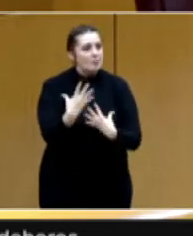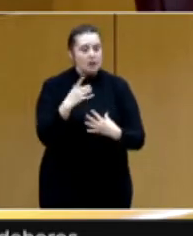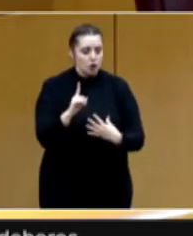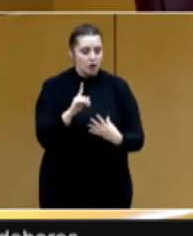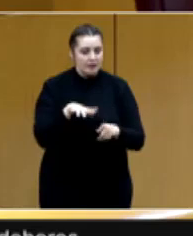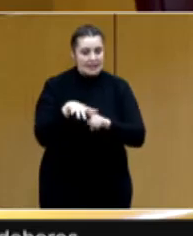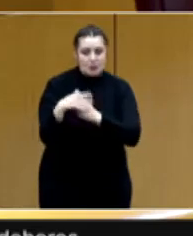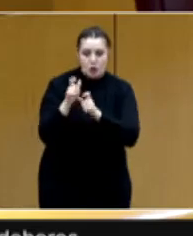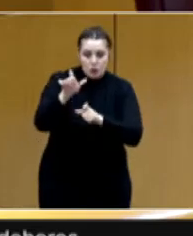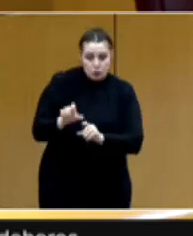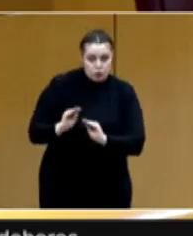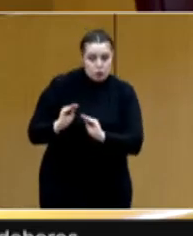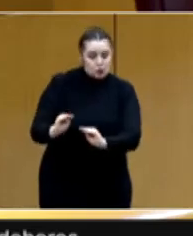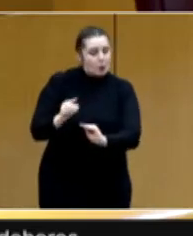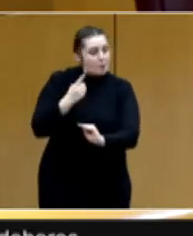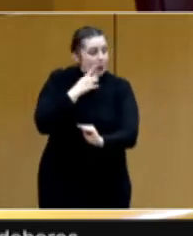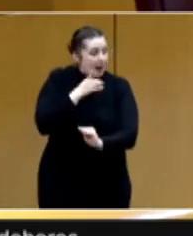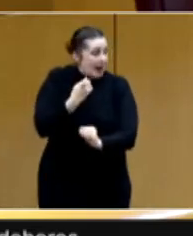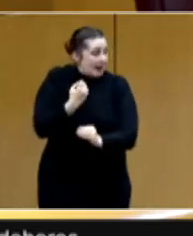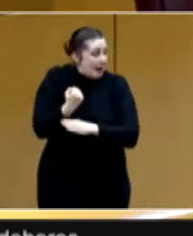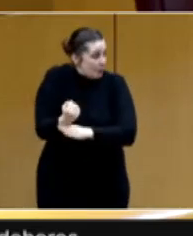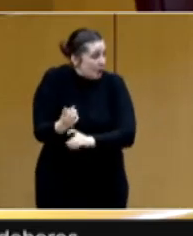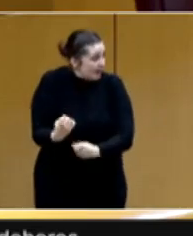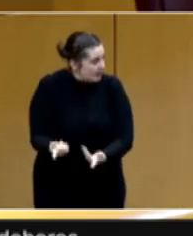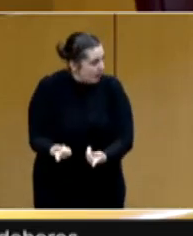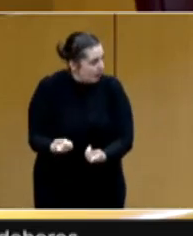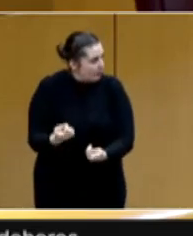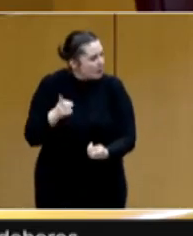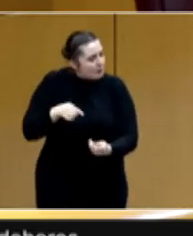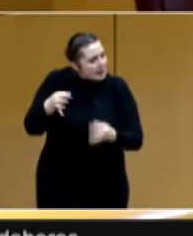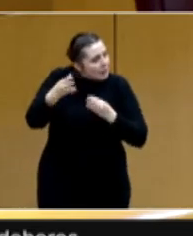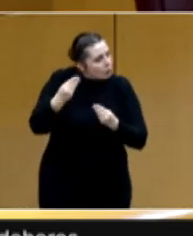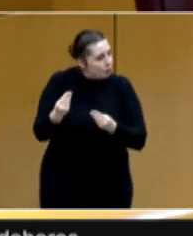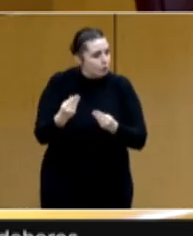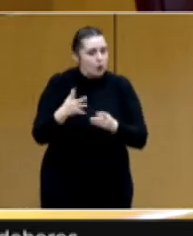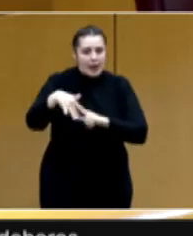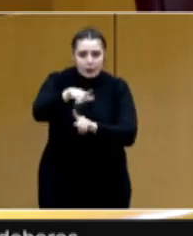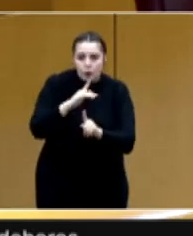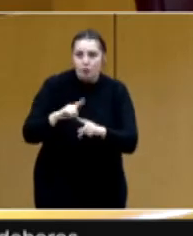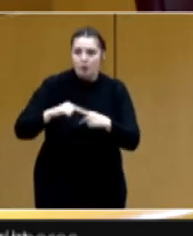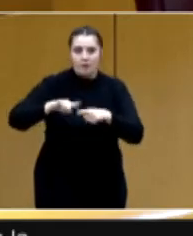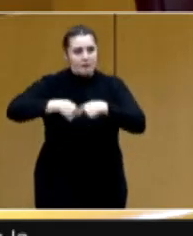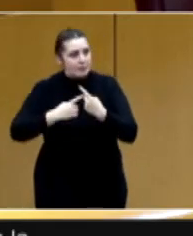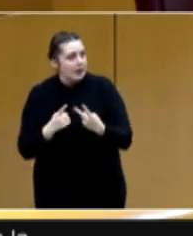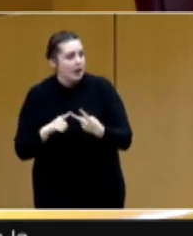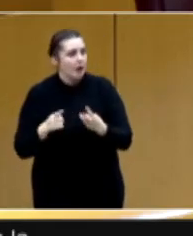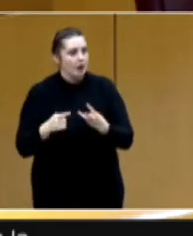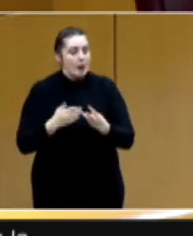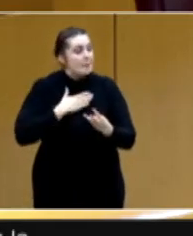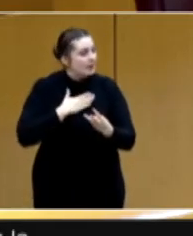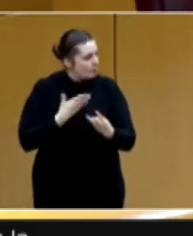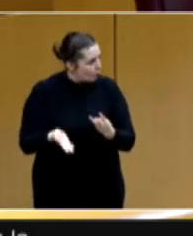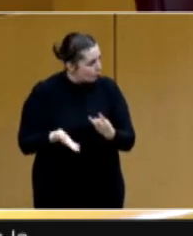circunstancia que tiene esa persona de que necesita apoyo pero también hay muchos datos el entorno la familia el patrimonio